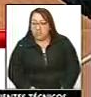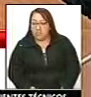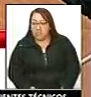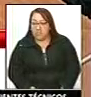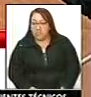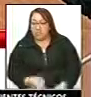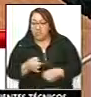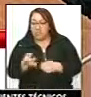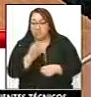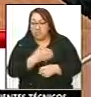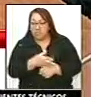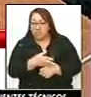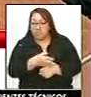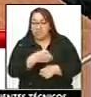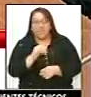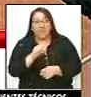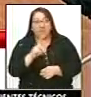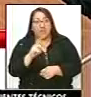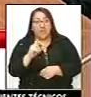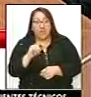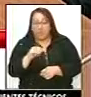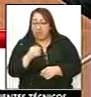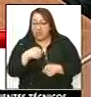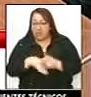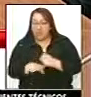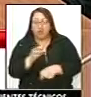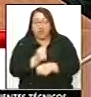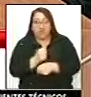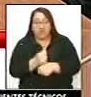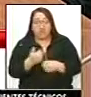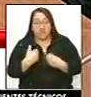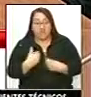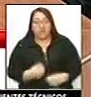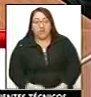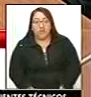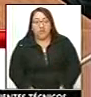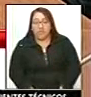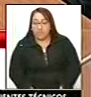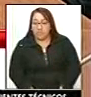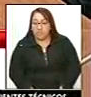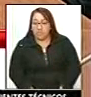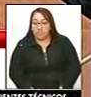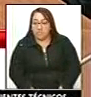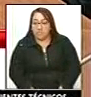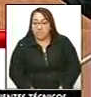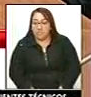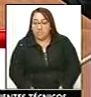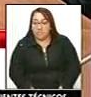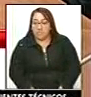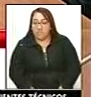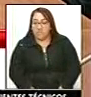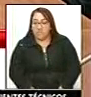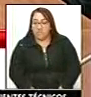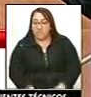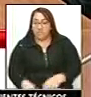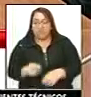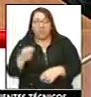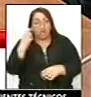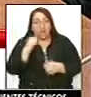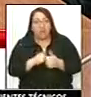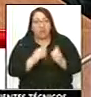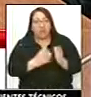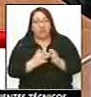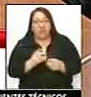Como les mencionaba, ¿no? El INDECOPI, dentro de sus funciones, tiene el ejecutar la Política Nacional de Protección al Consumidor y los